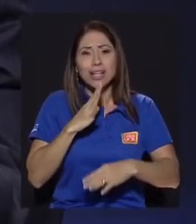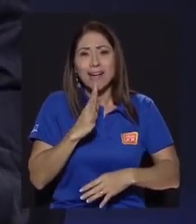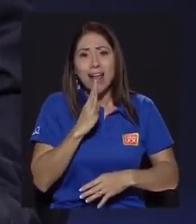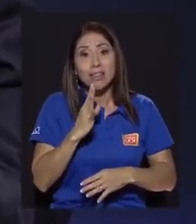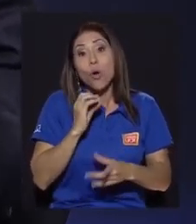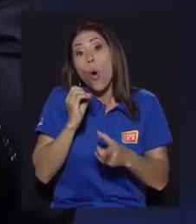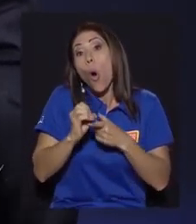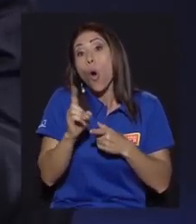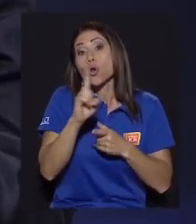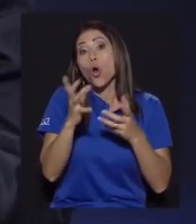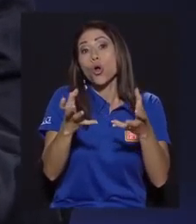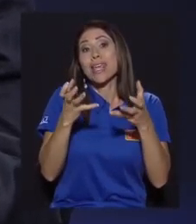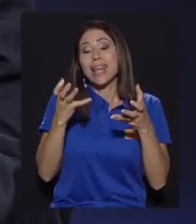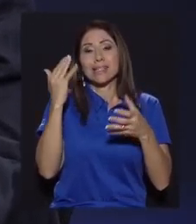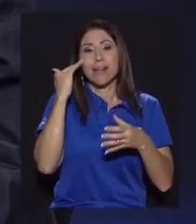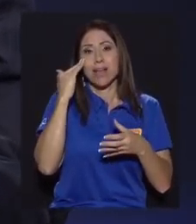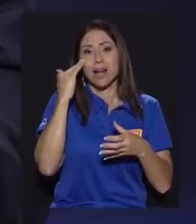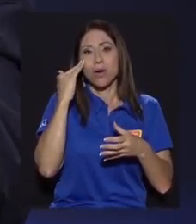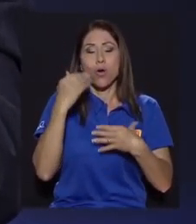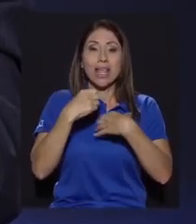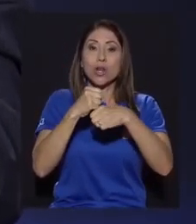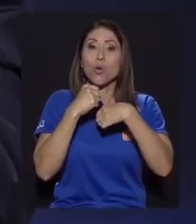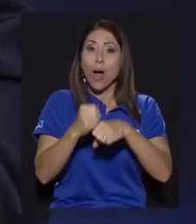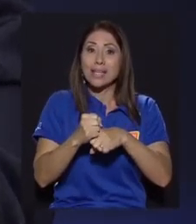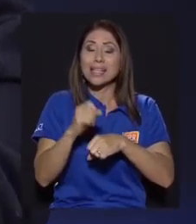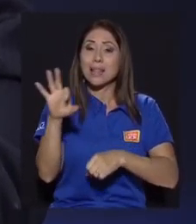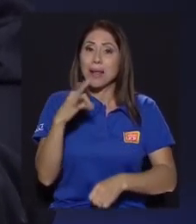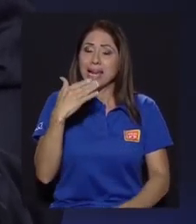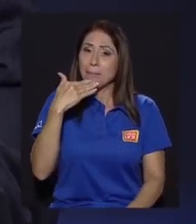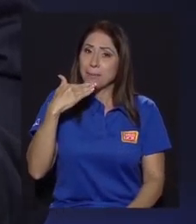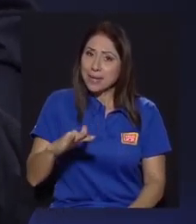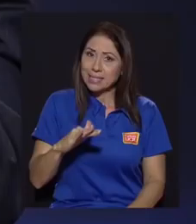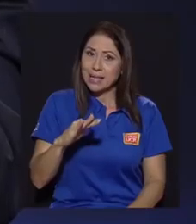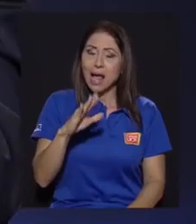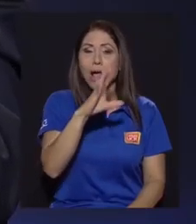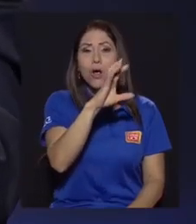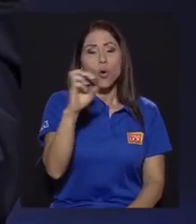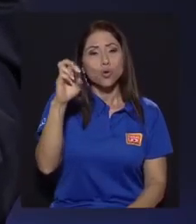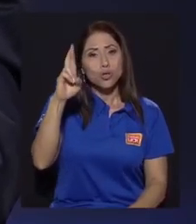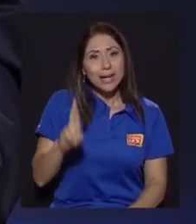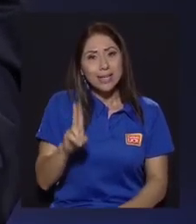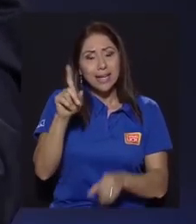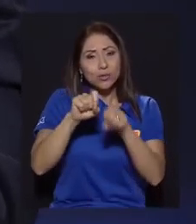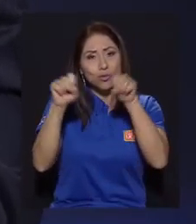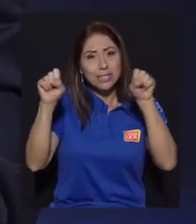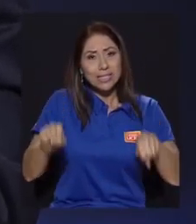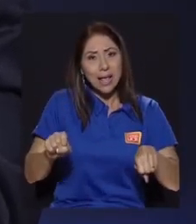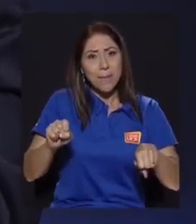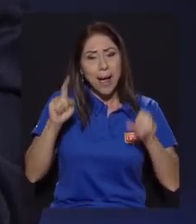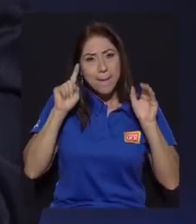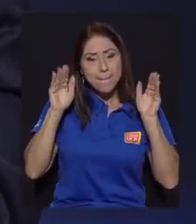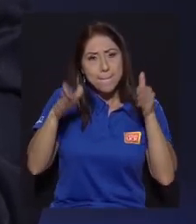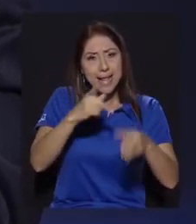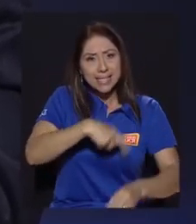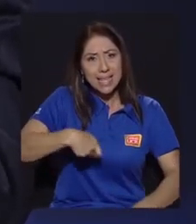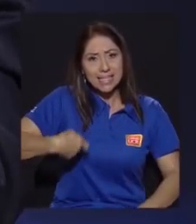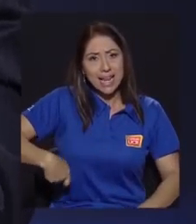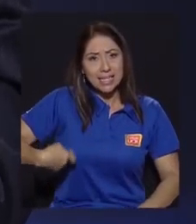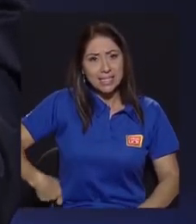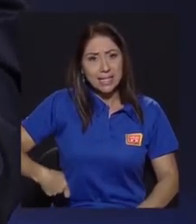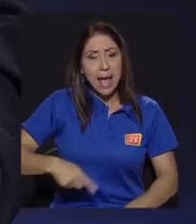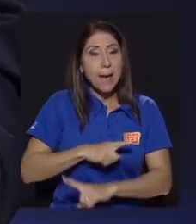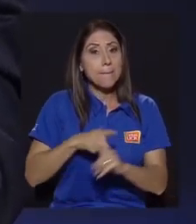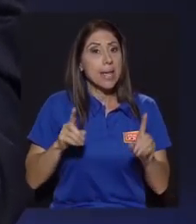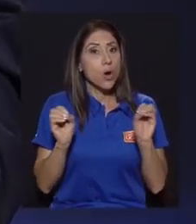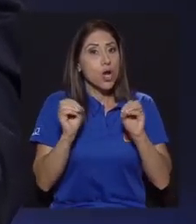saberlo y lo hacen de manera perversa costa rica es un sistema presidencialista pero